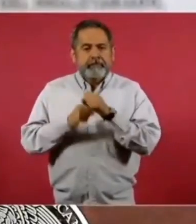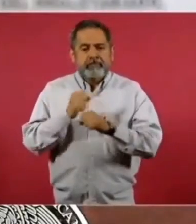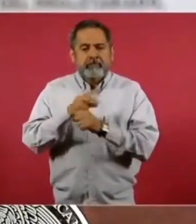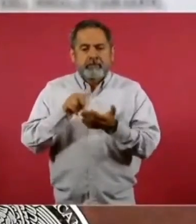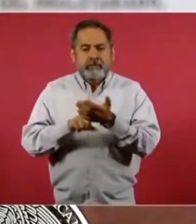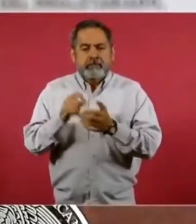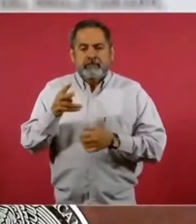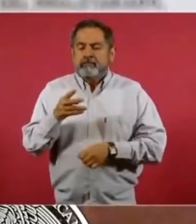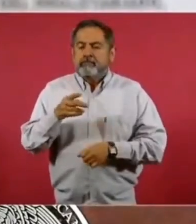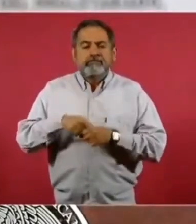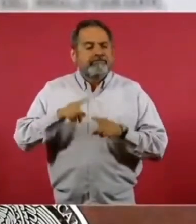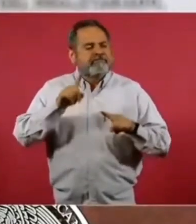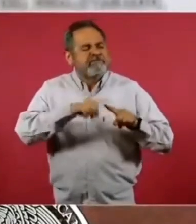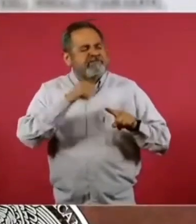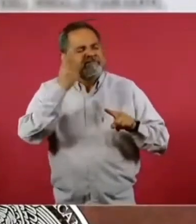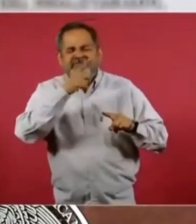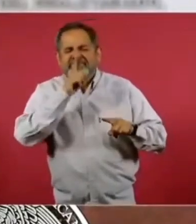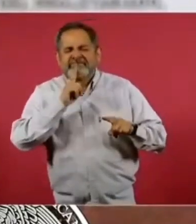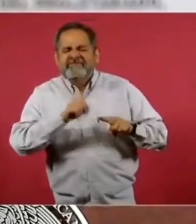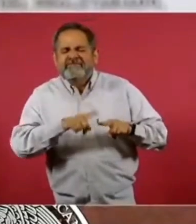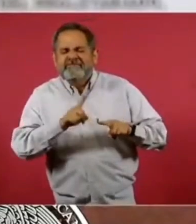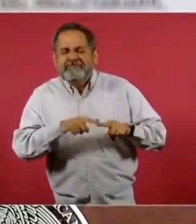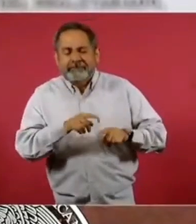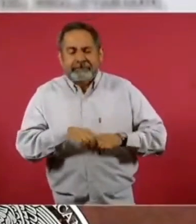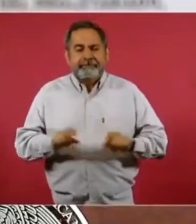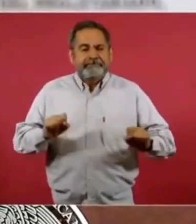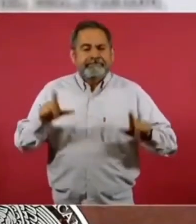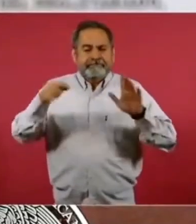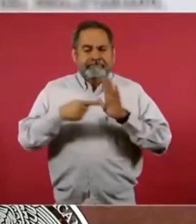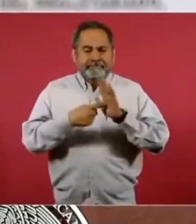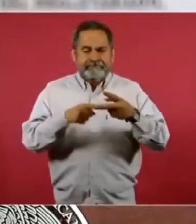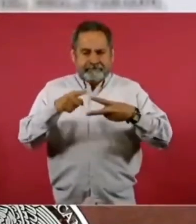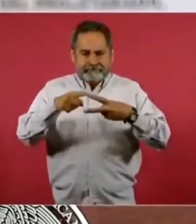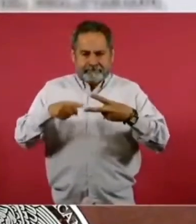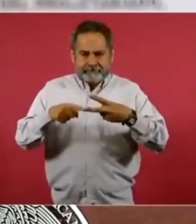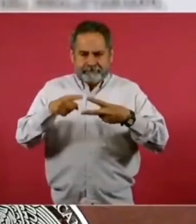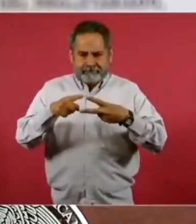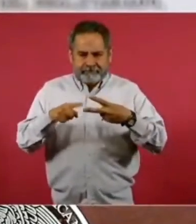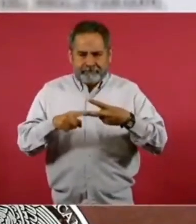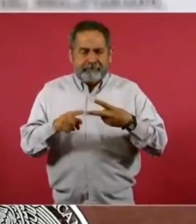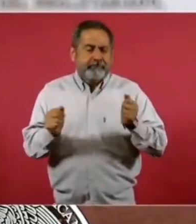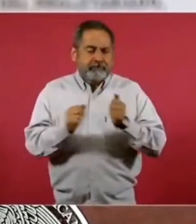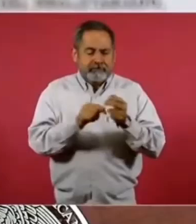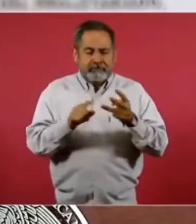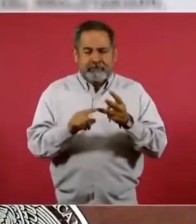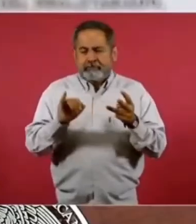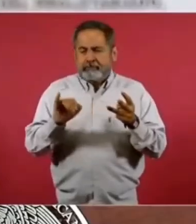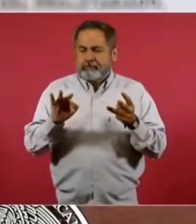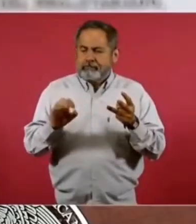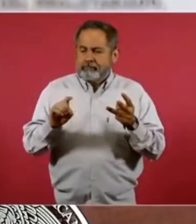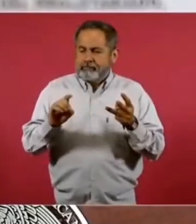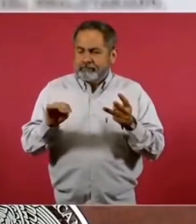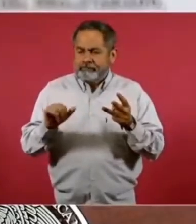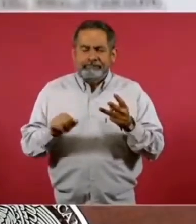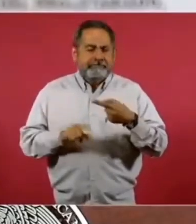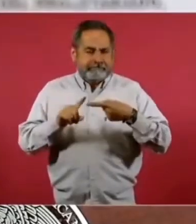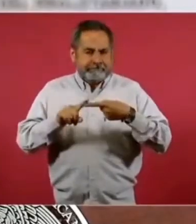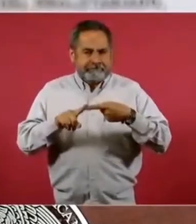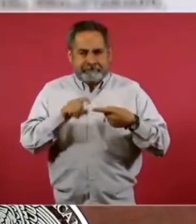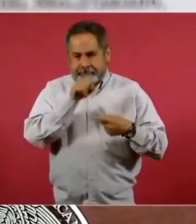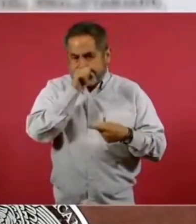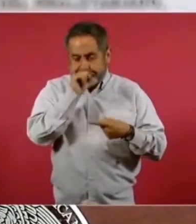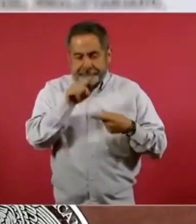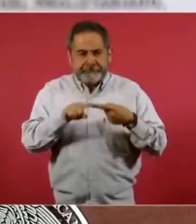¿Quiénes quieren las mentiras de la semana? Vamos a presentar dos esta semana y la colaboración con Infodemia. La primera es